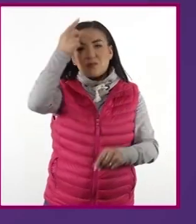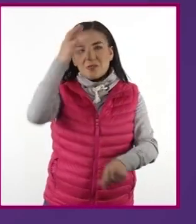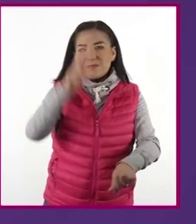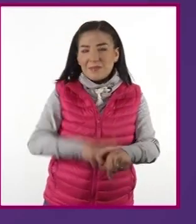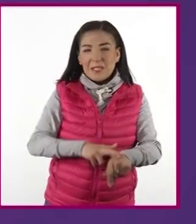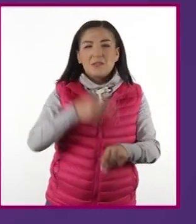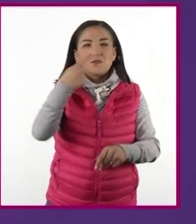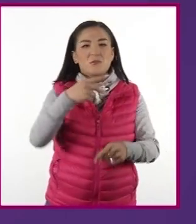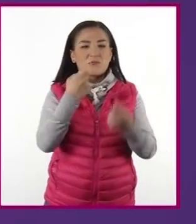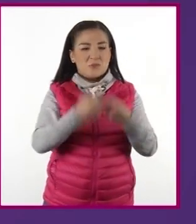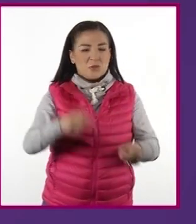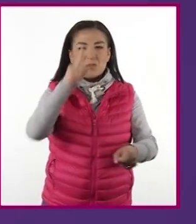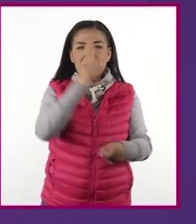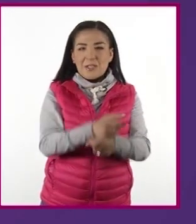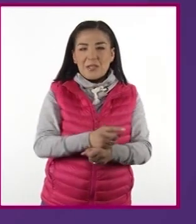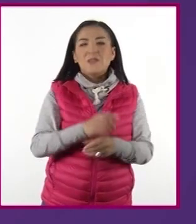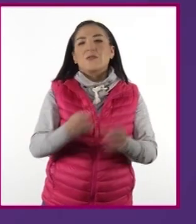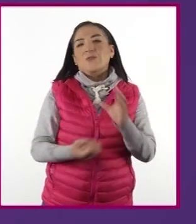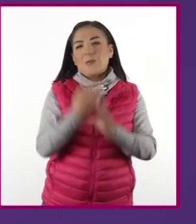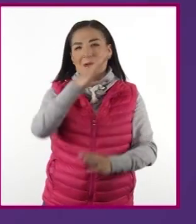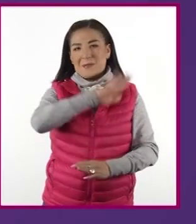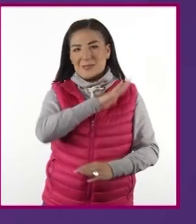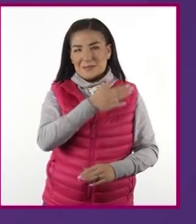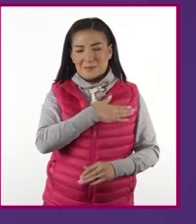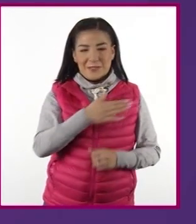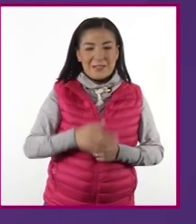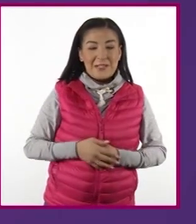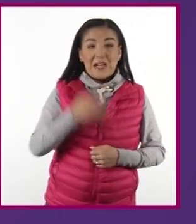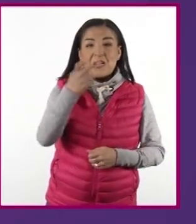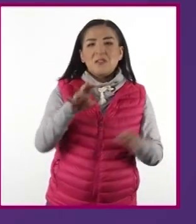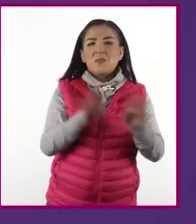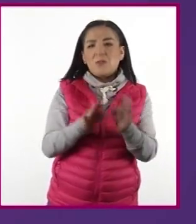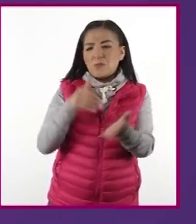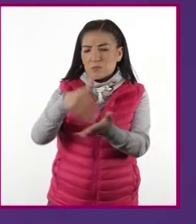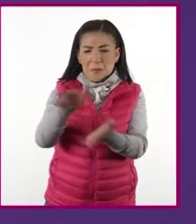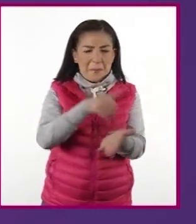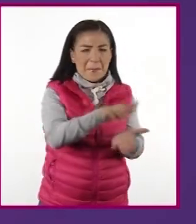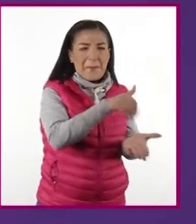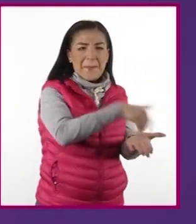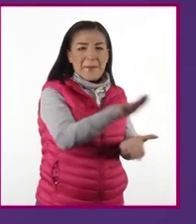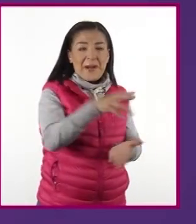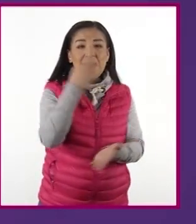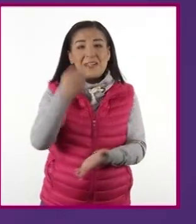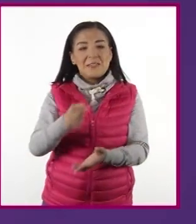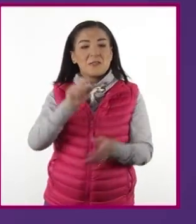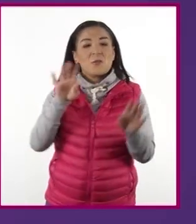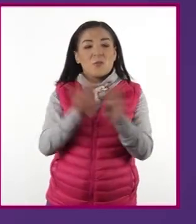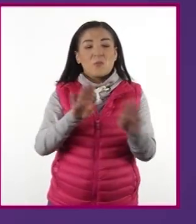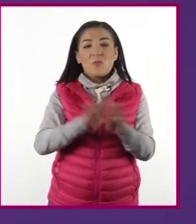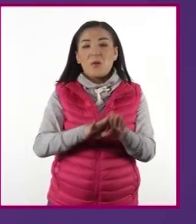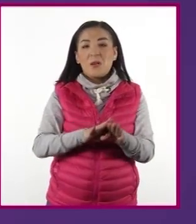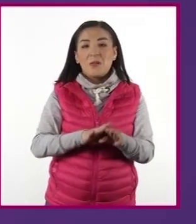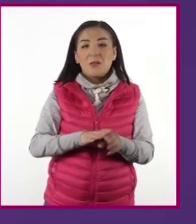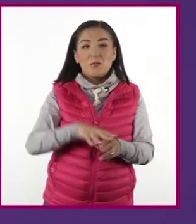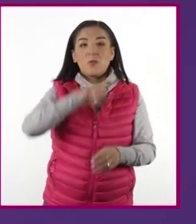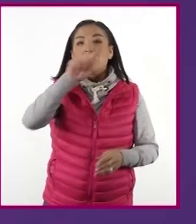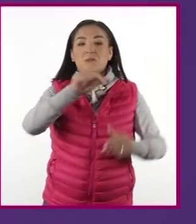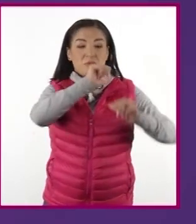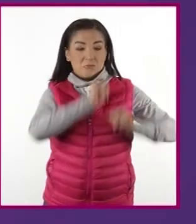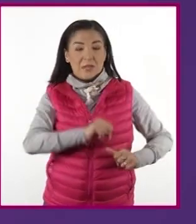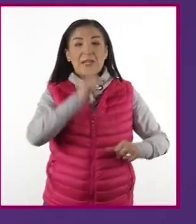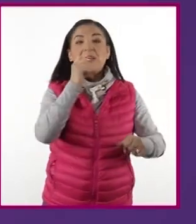la sociedad de la Nueva España. El desplazamiento no solo es el desplazamiento de